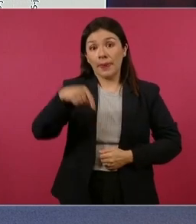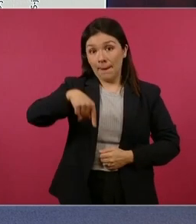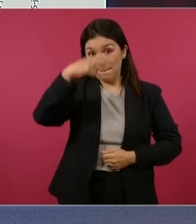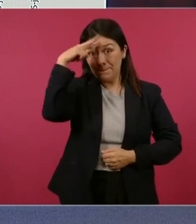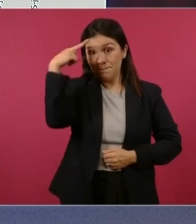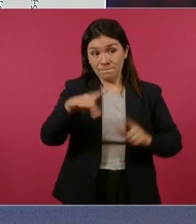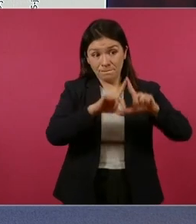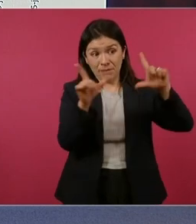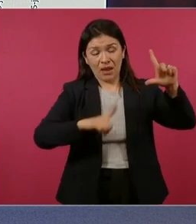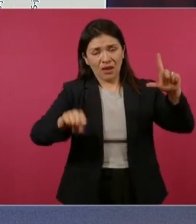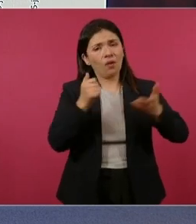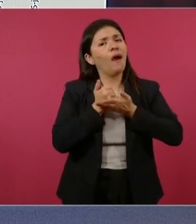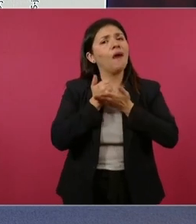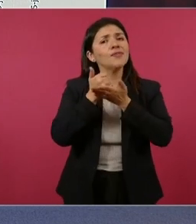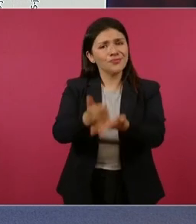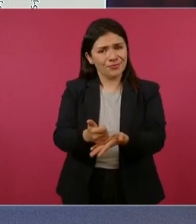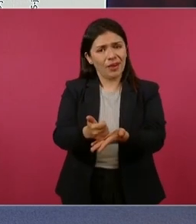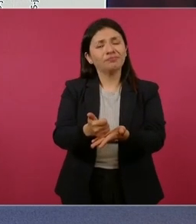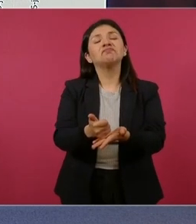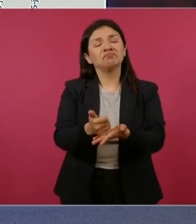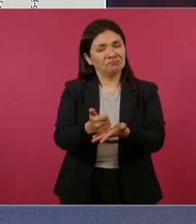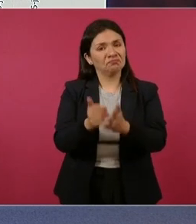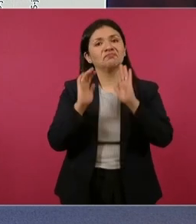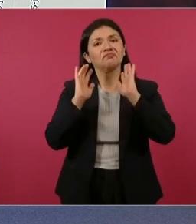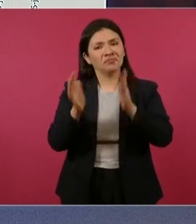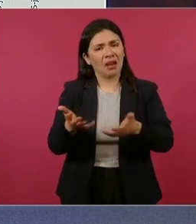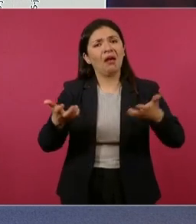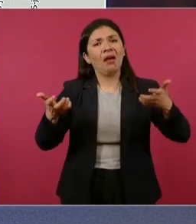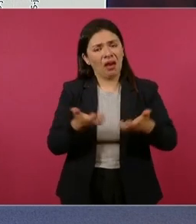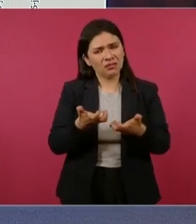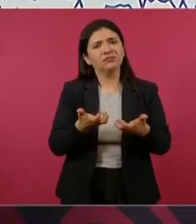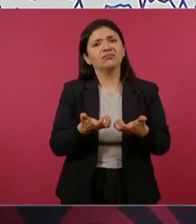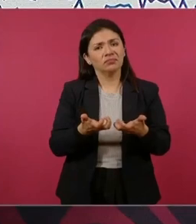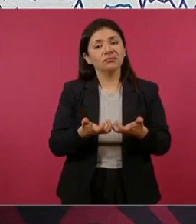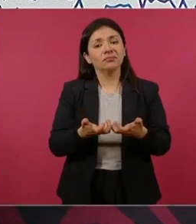México ha ayudado. México colabora porque